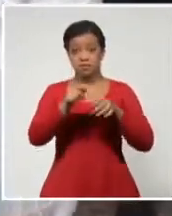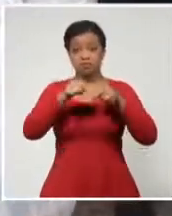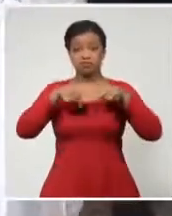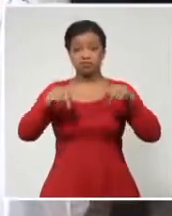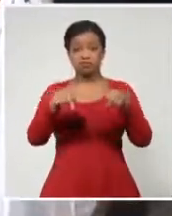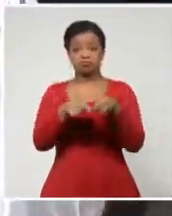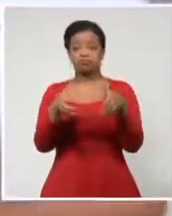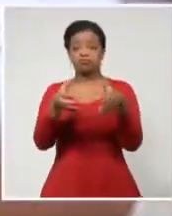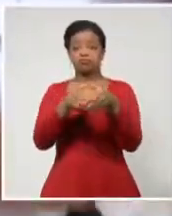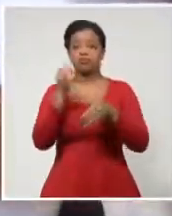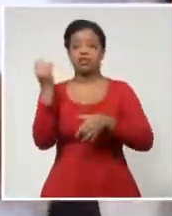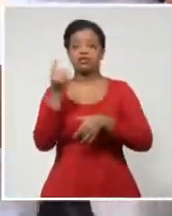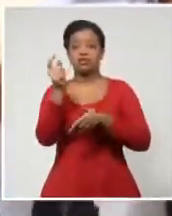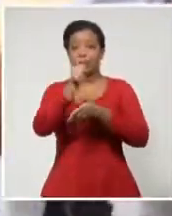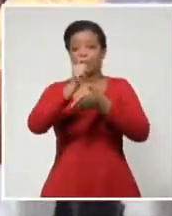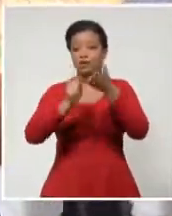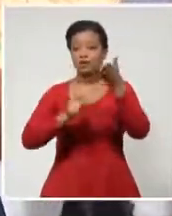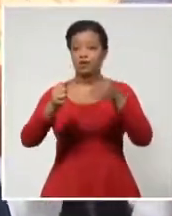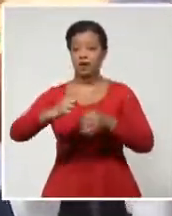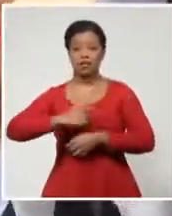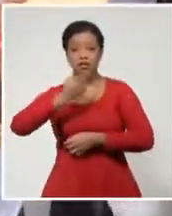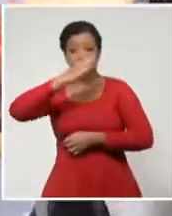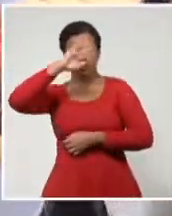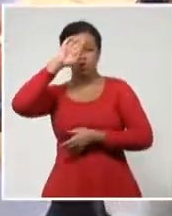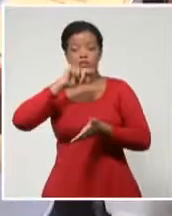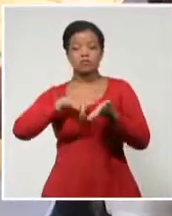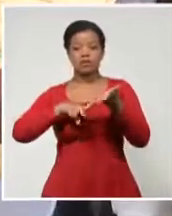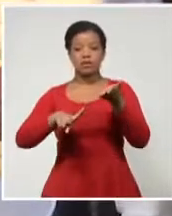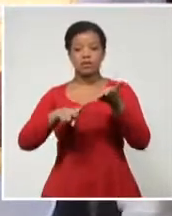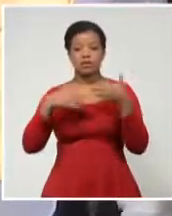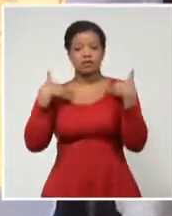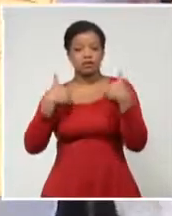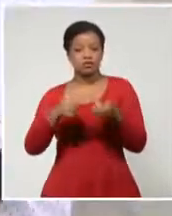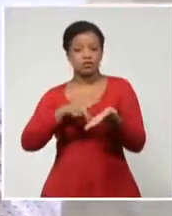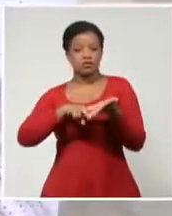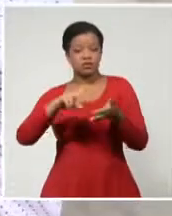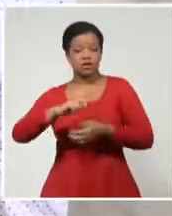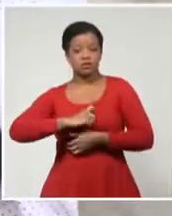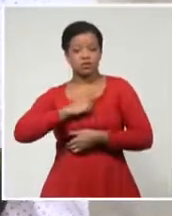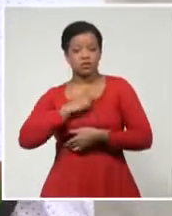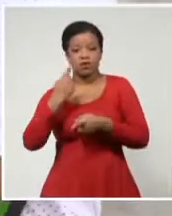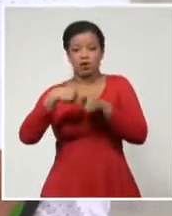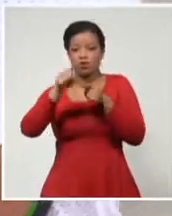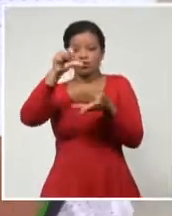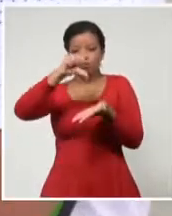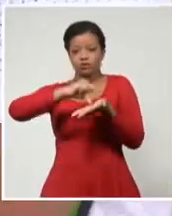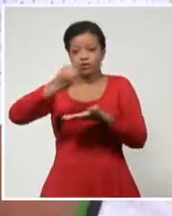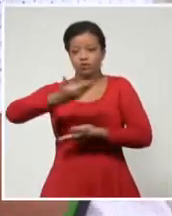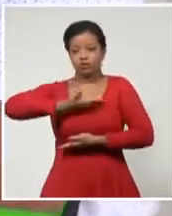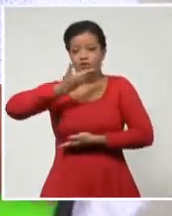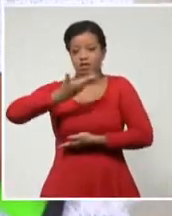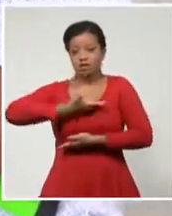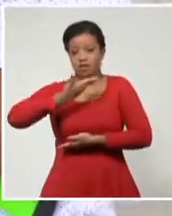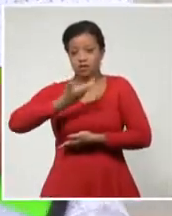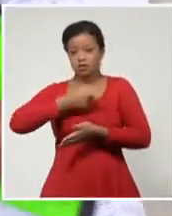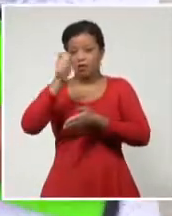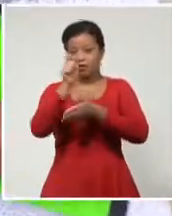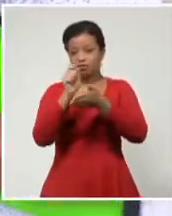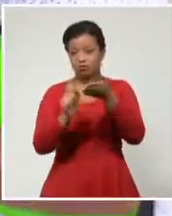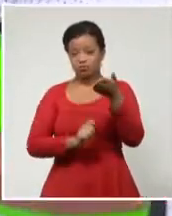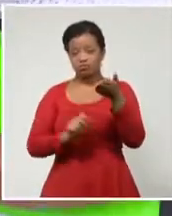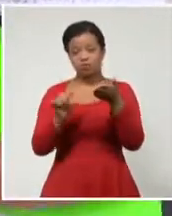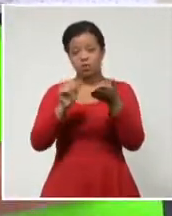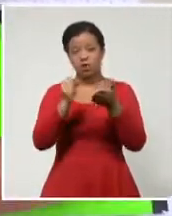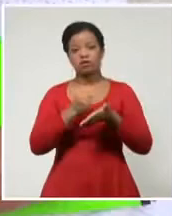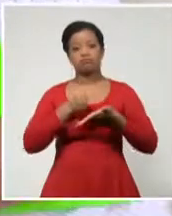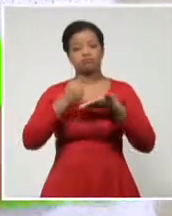Escritores y Artistas de Cuba, de la provincia, la Dirección Provincial de Cultura y el Centro Iberoamericano de la Décima y el Verso Improvisado premiaron a